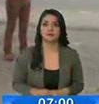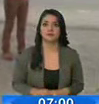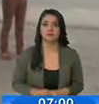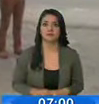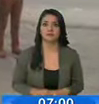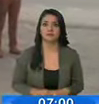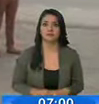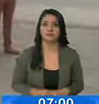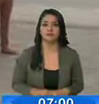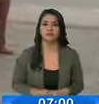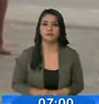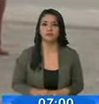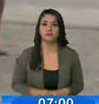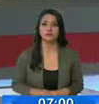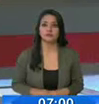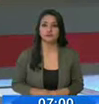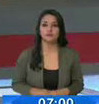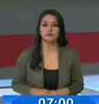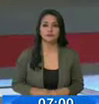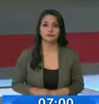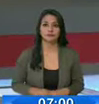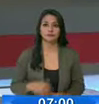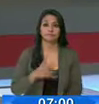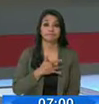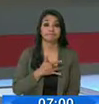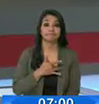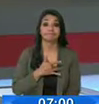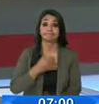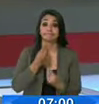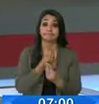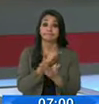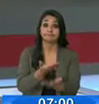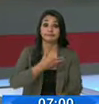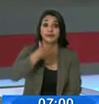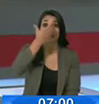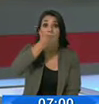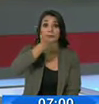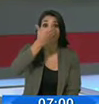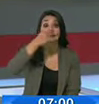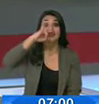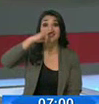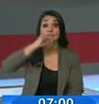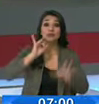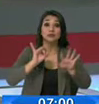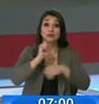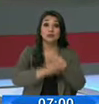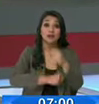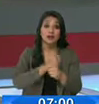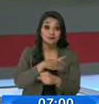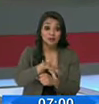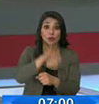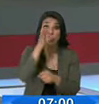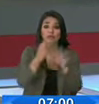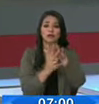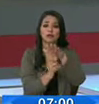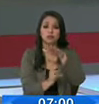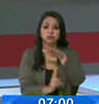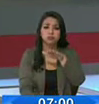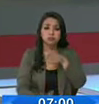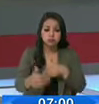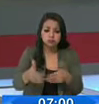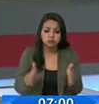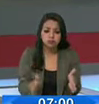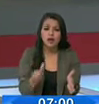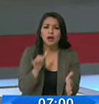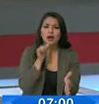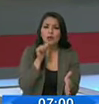informó Gisela Moreira. Lamentable lo que le vamos a contar. En Ambato, un niño de 7 años de edad fue encontrado ahogado en un reservorio de agua. Lo